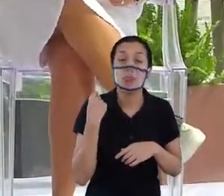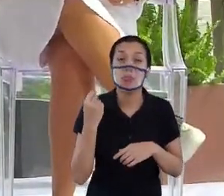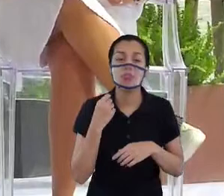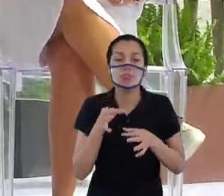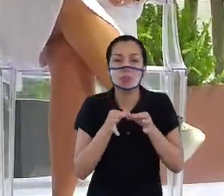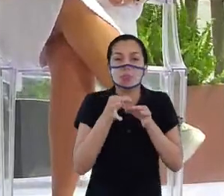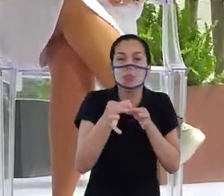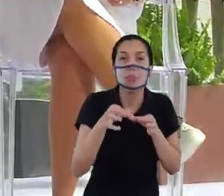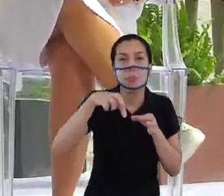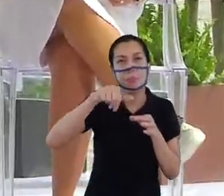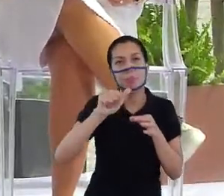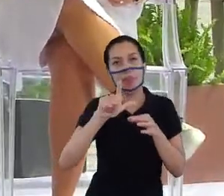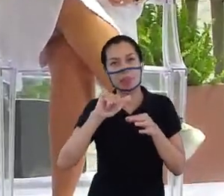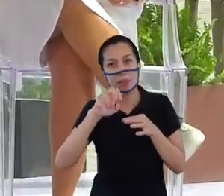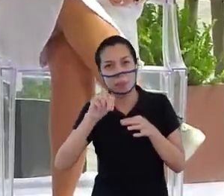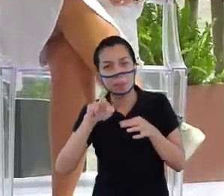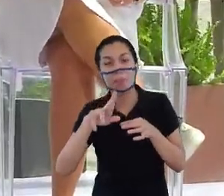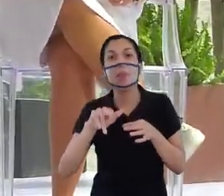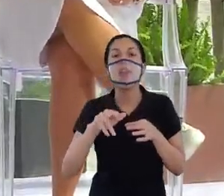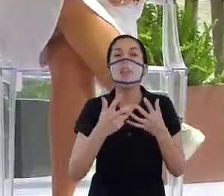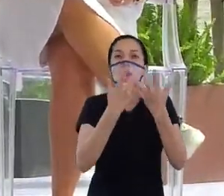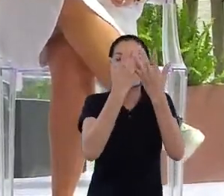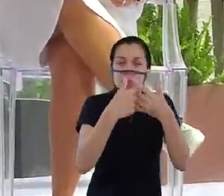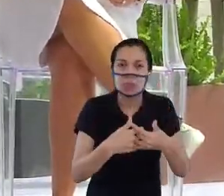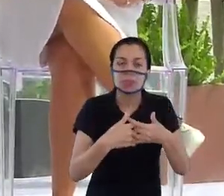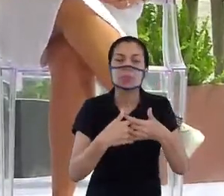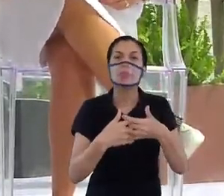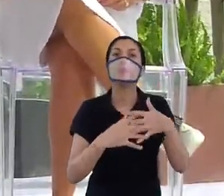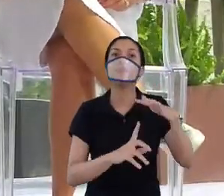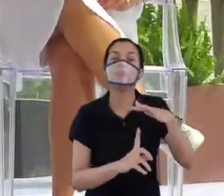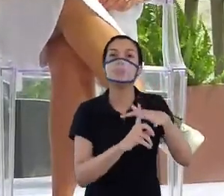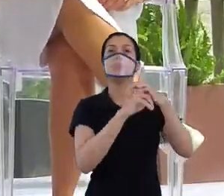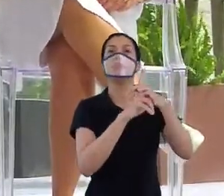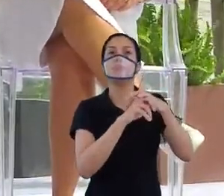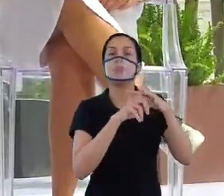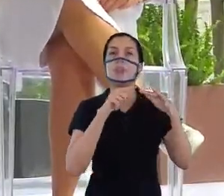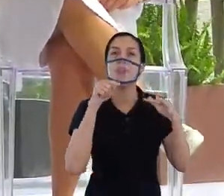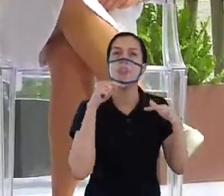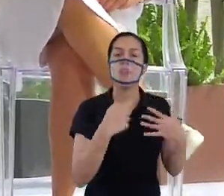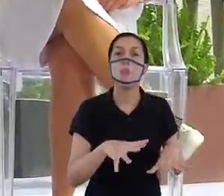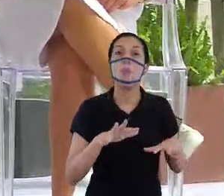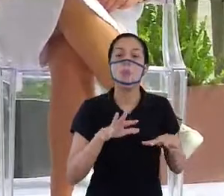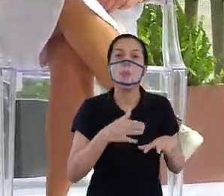del país en ese momento. ¿Dónde? En Barranquilla. Entonces,